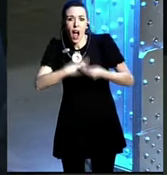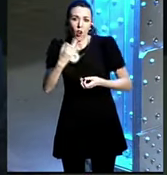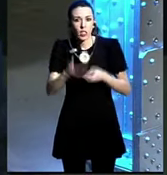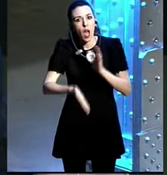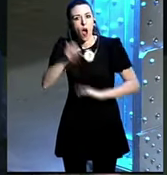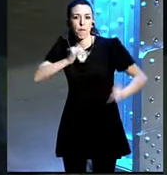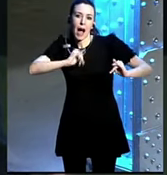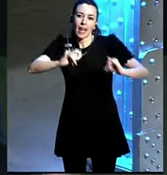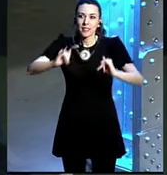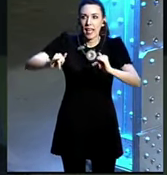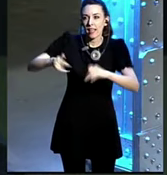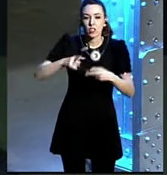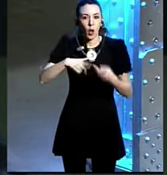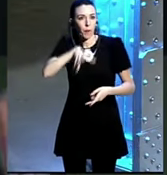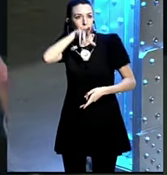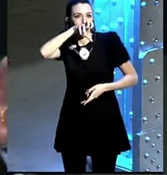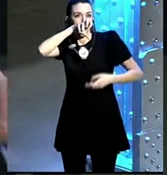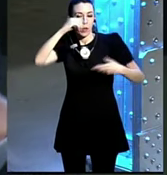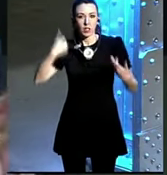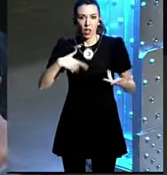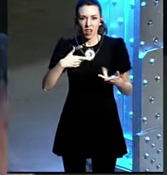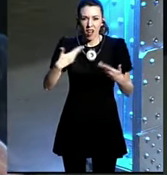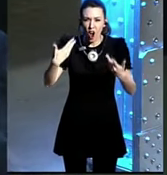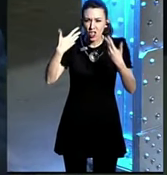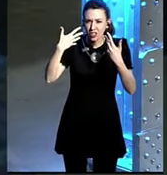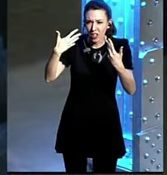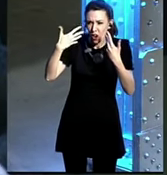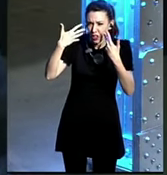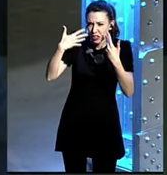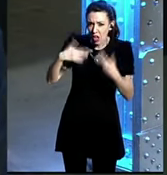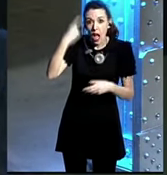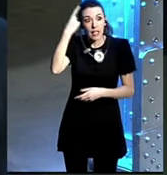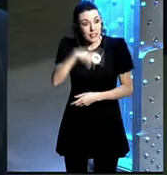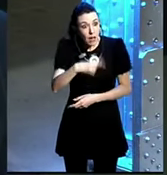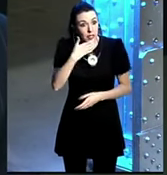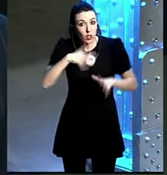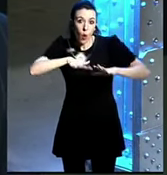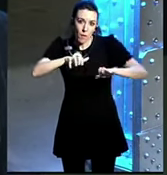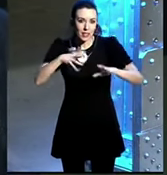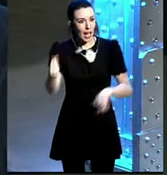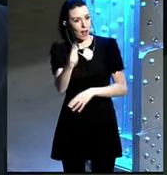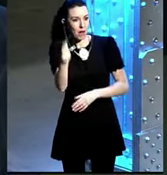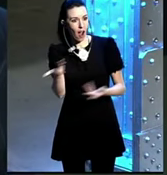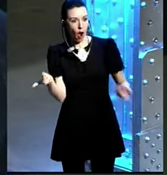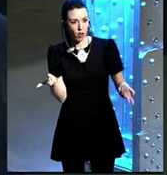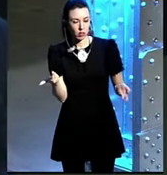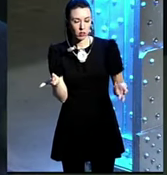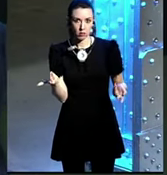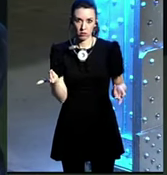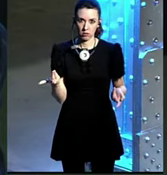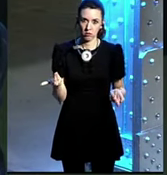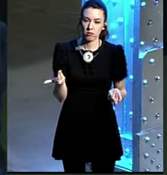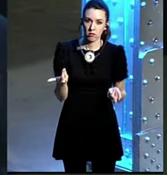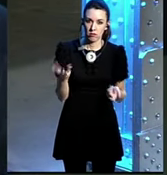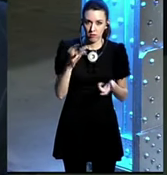que salgo a dar un paseíto y respiro hondo, y te empiezan a dar estos consejitos. ¿Sabes qué? Si te das un masajito te va a ir muy bien. Y a